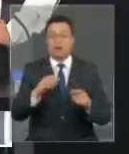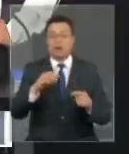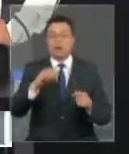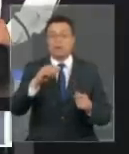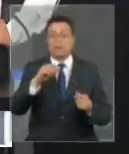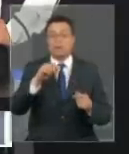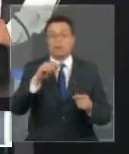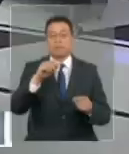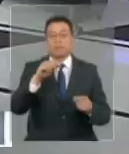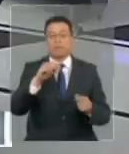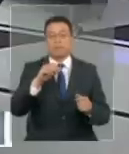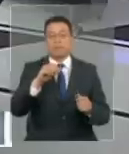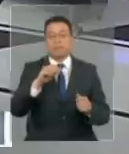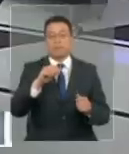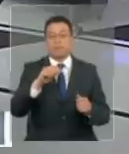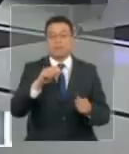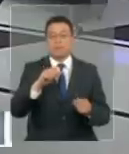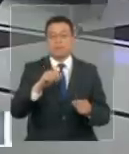Marcelo?